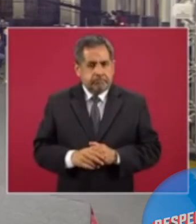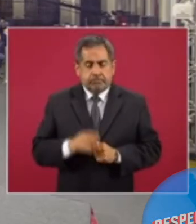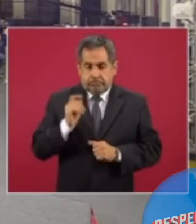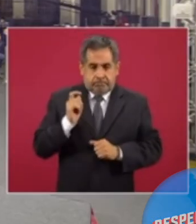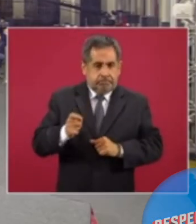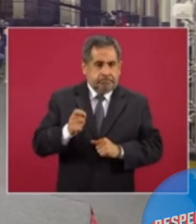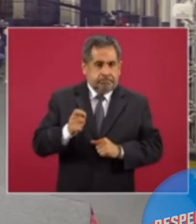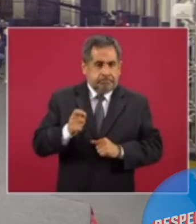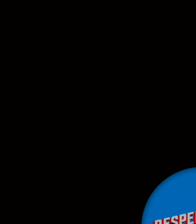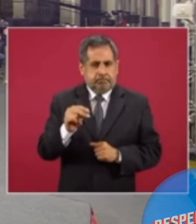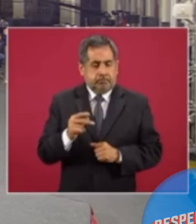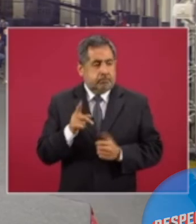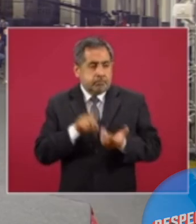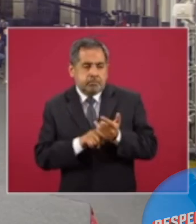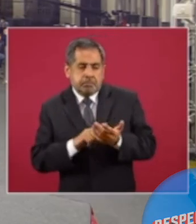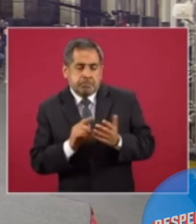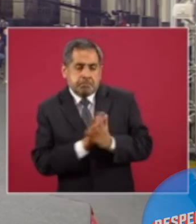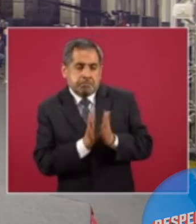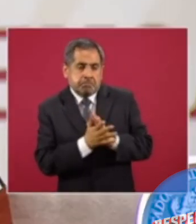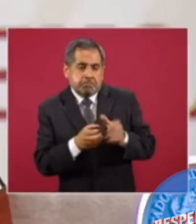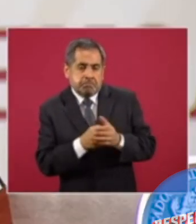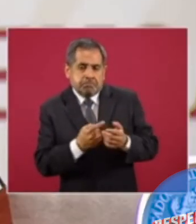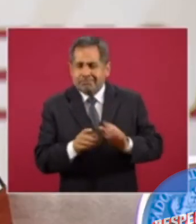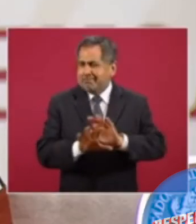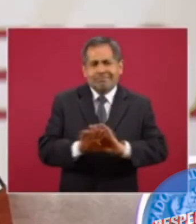ningún acuerdo en lo oscurito.